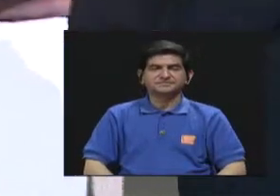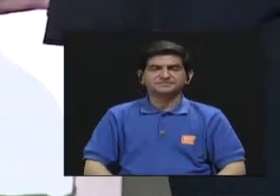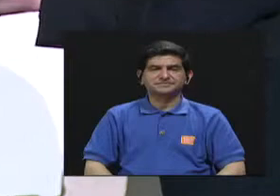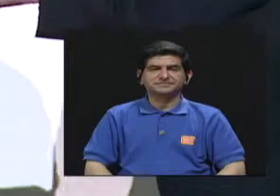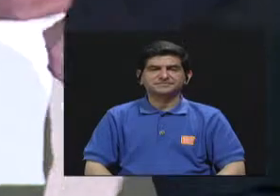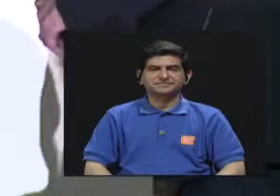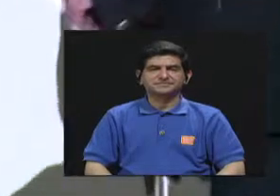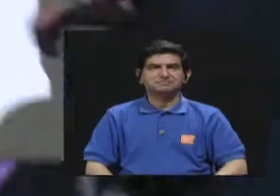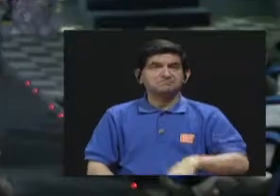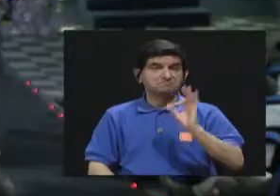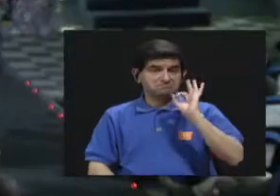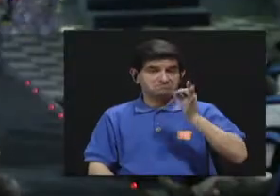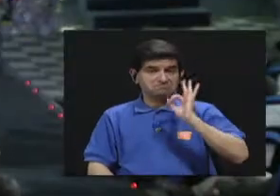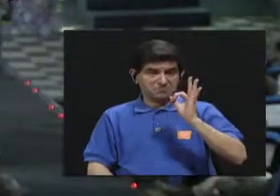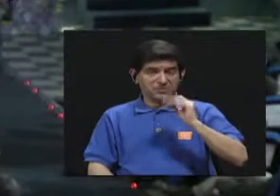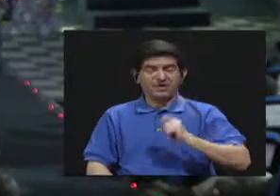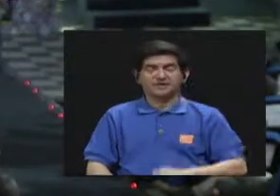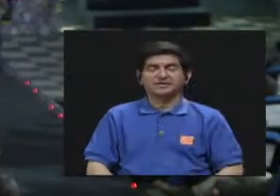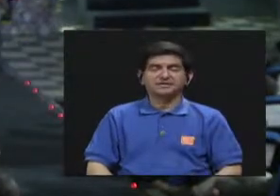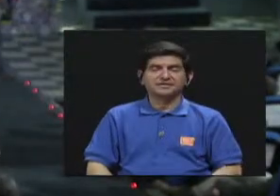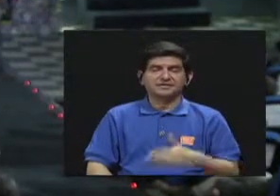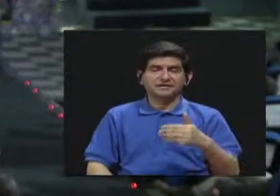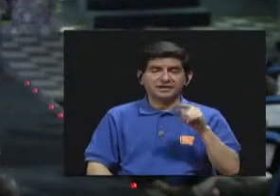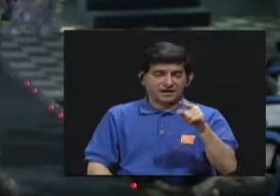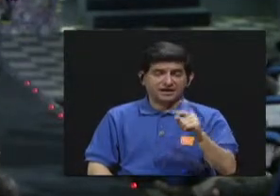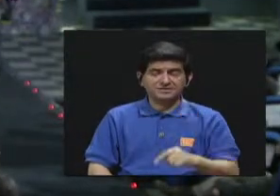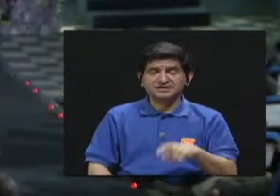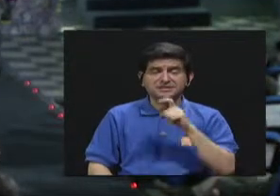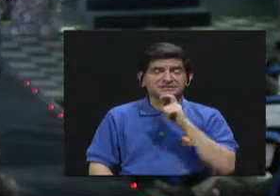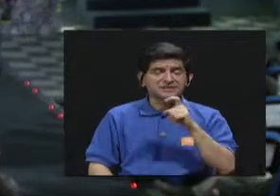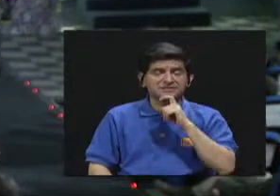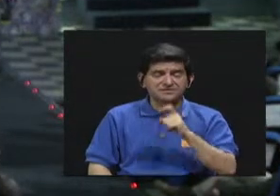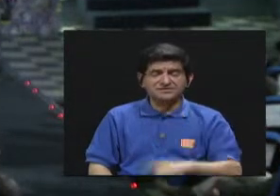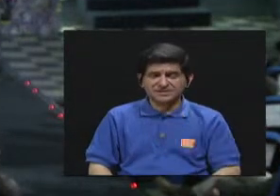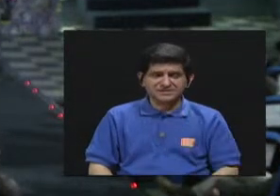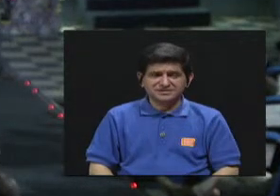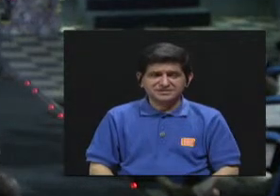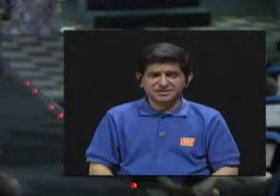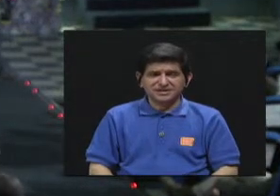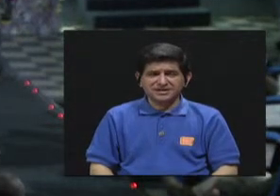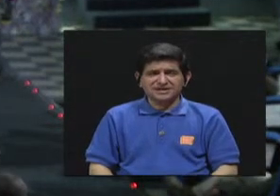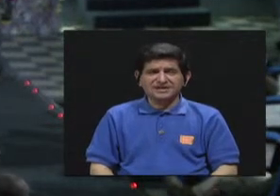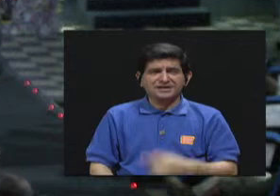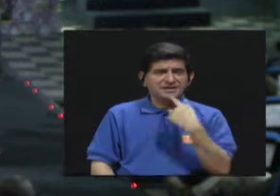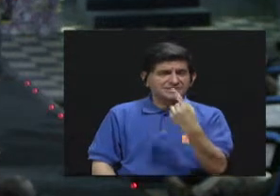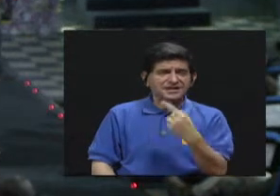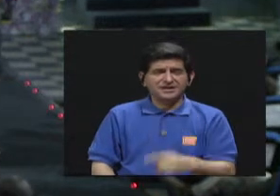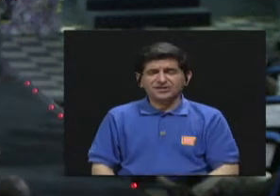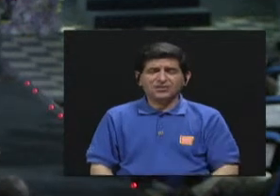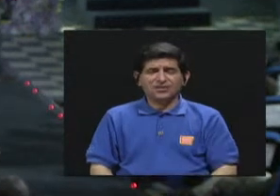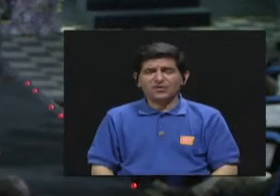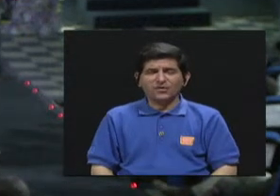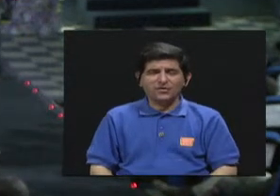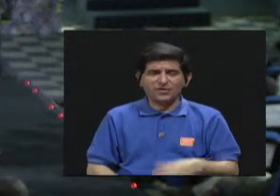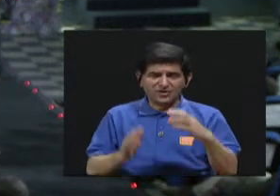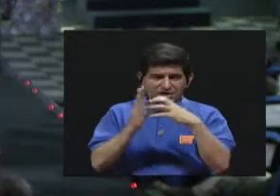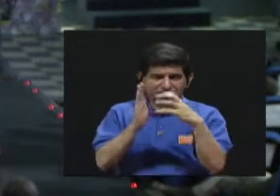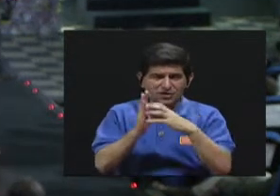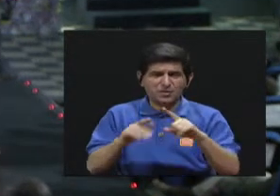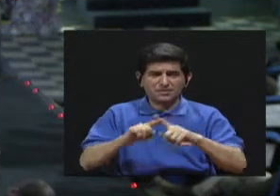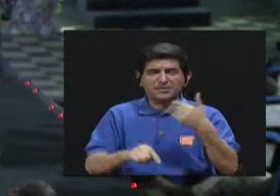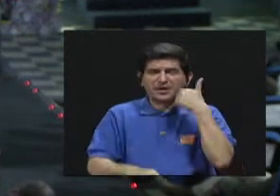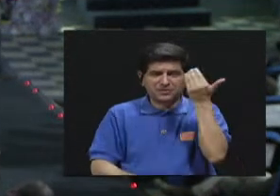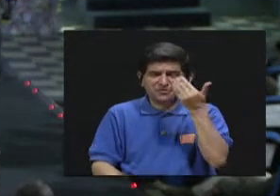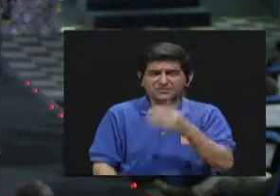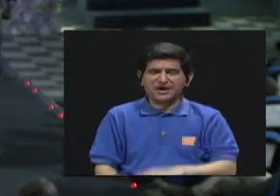Muy bien. Escribir difícil, dirigir fácil. No tanto. No fácil, no dijo divertido, pero creo que depende sí. También de en